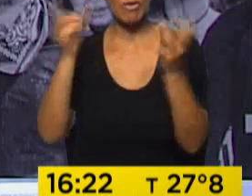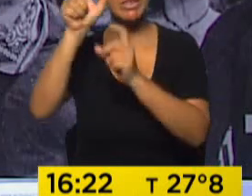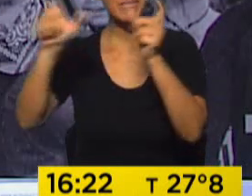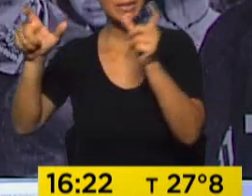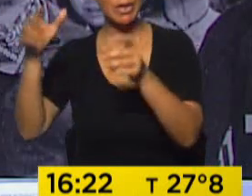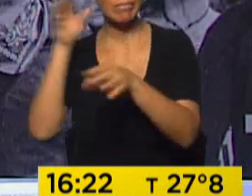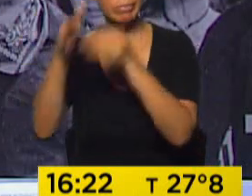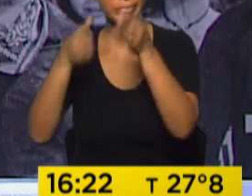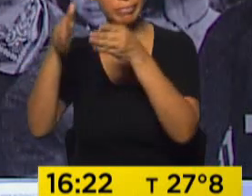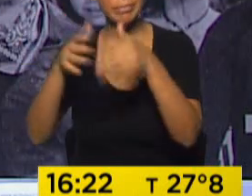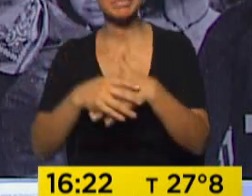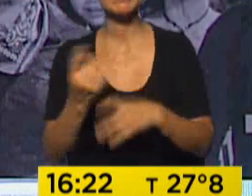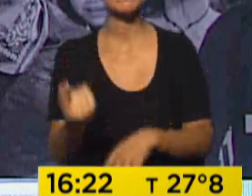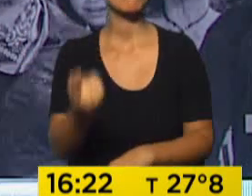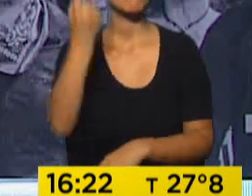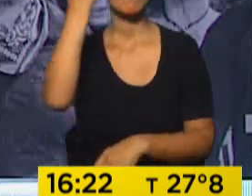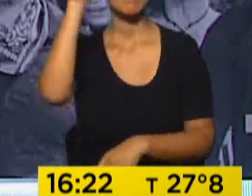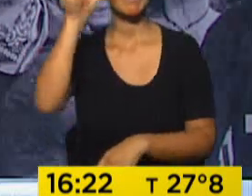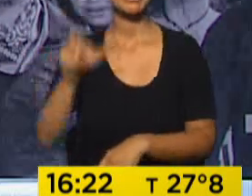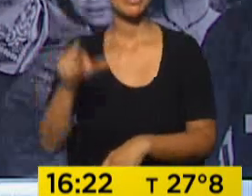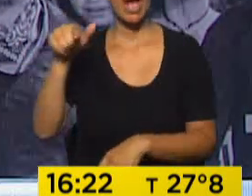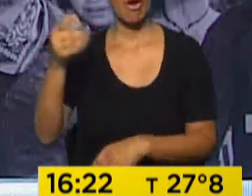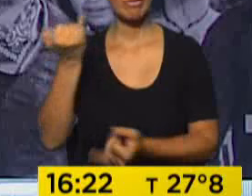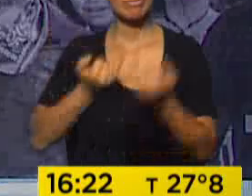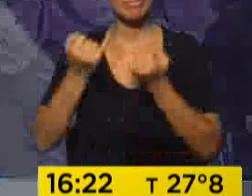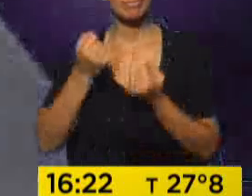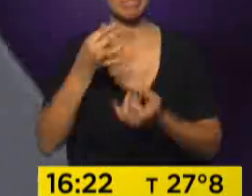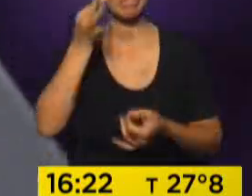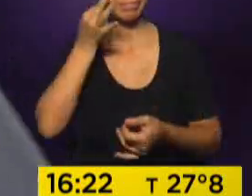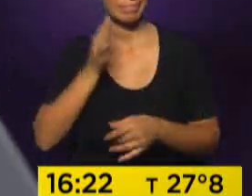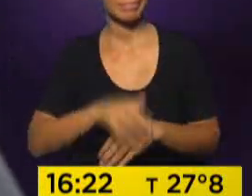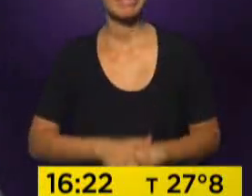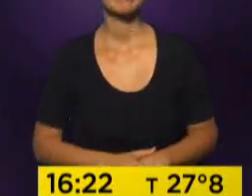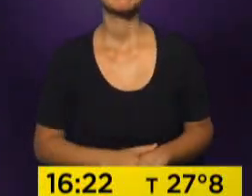acercado. Una de esas personas es nuestro testimonio con voz propia.